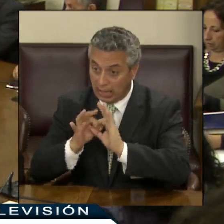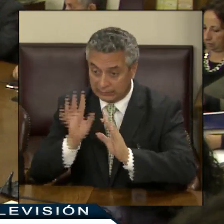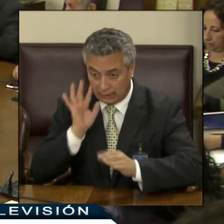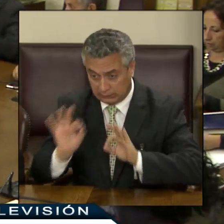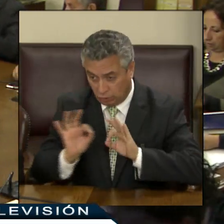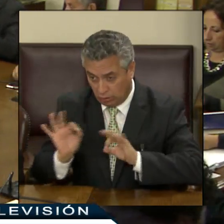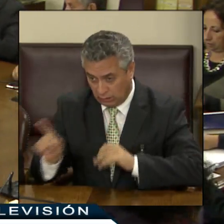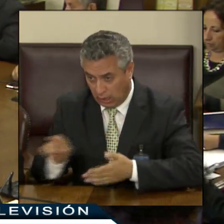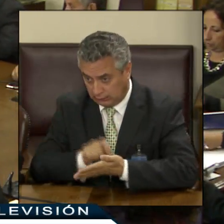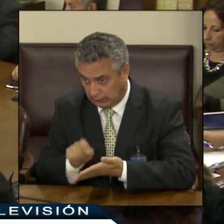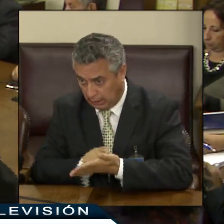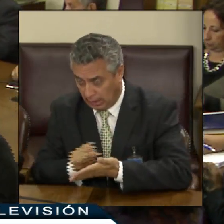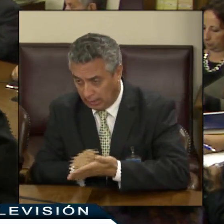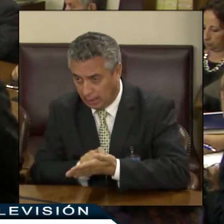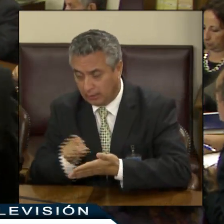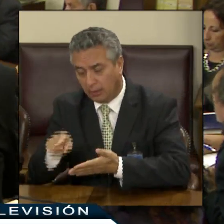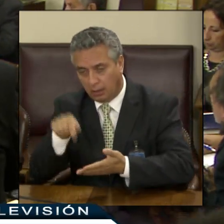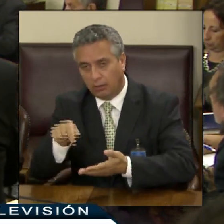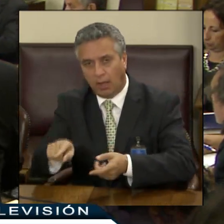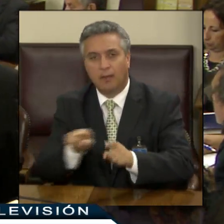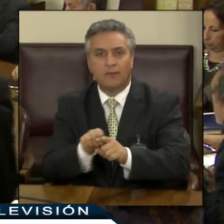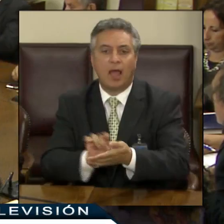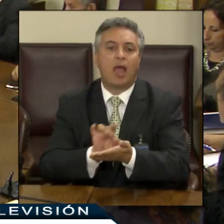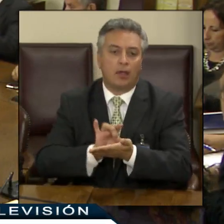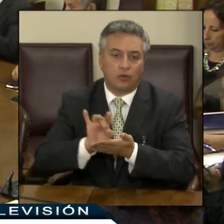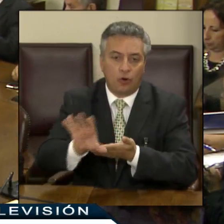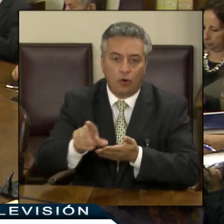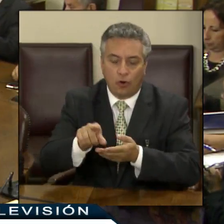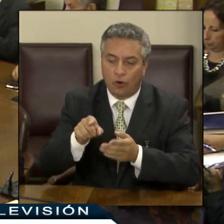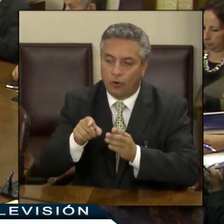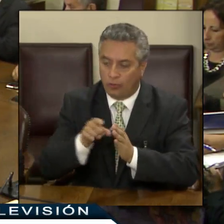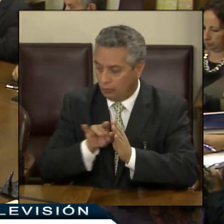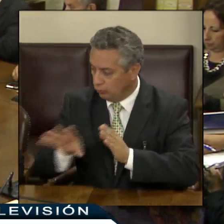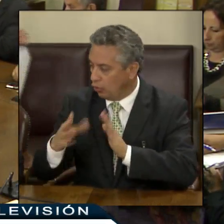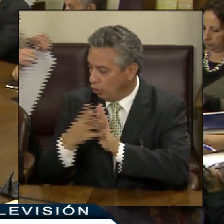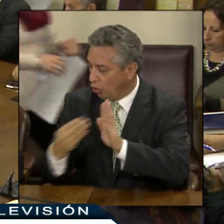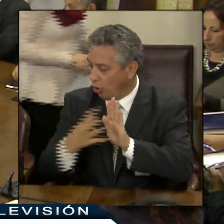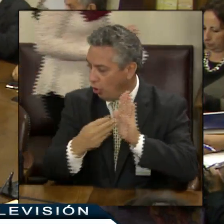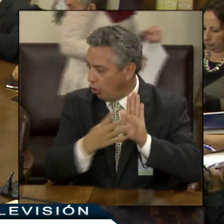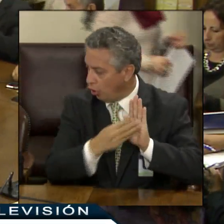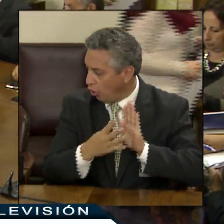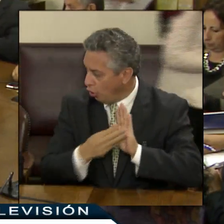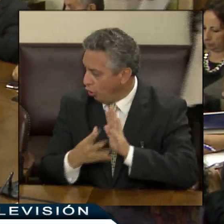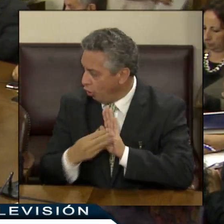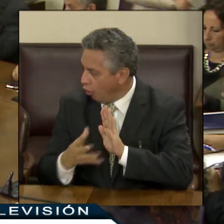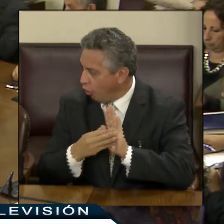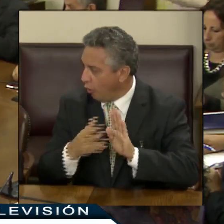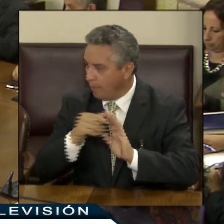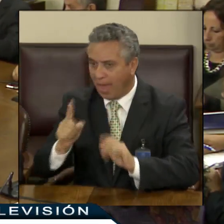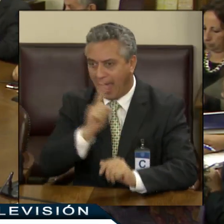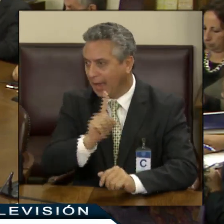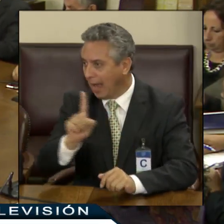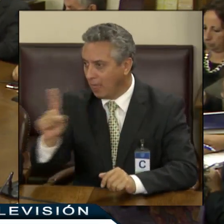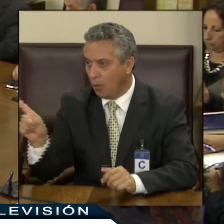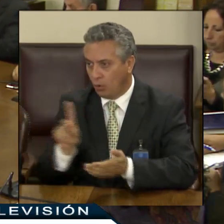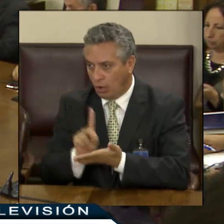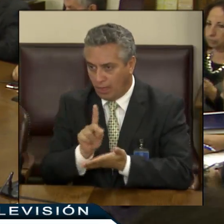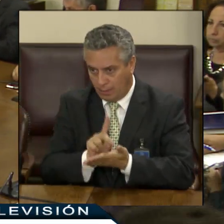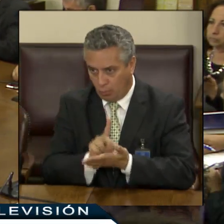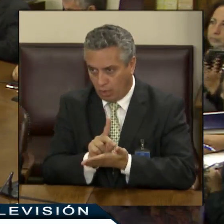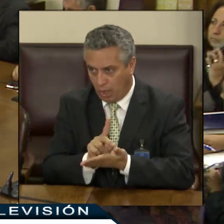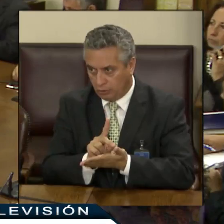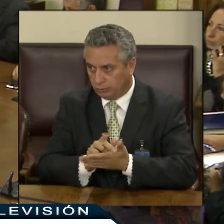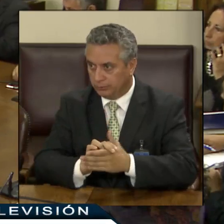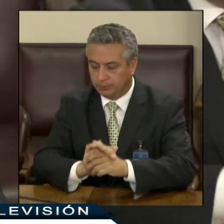secretaria se enviarán copia de a cada uno de los diputados